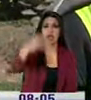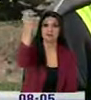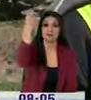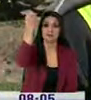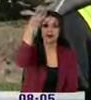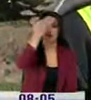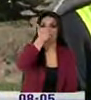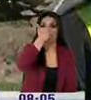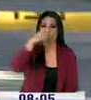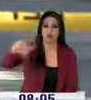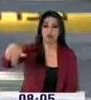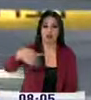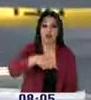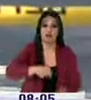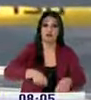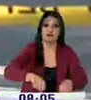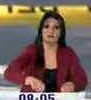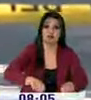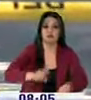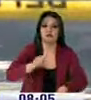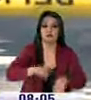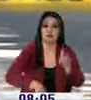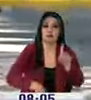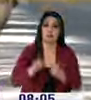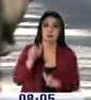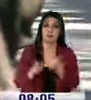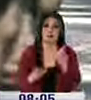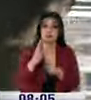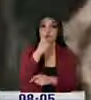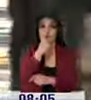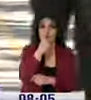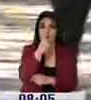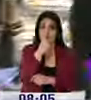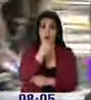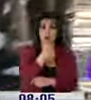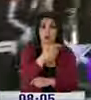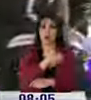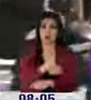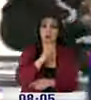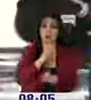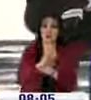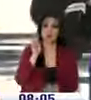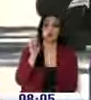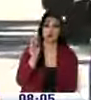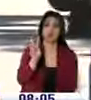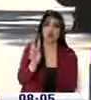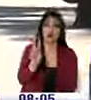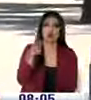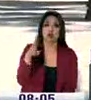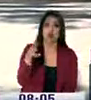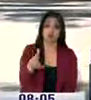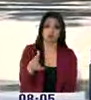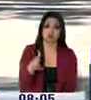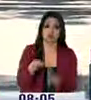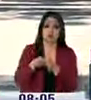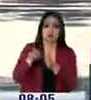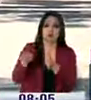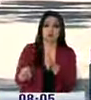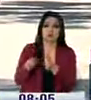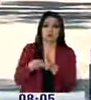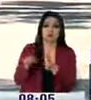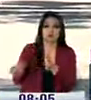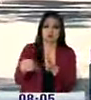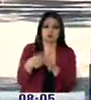en rojo y él ya no alcanzó a frenar. Los curiosos murmuraban que los motociclistas, a pesar que el trol estaba parado dejando pasajeros, no